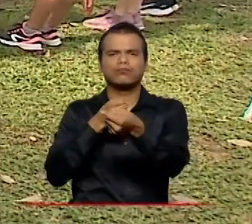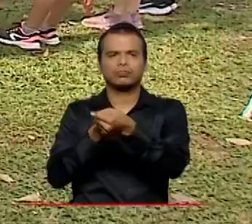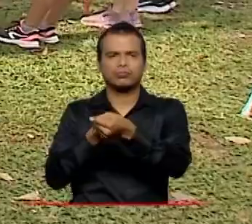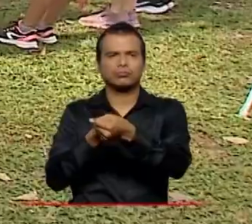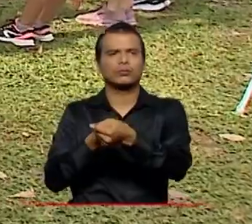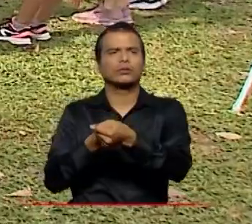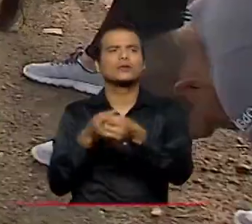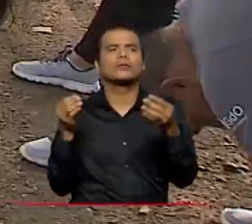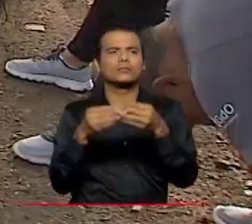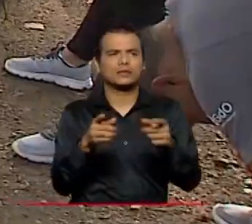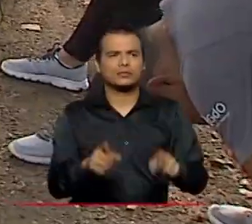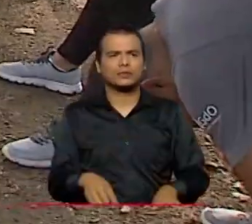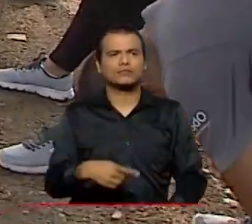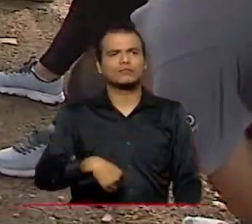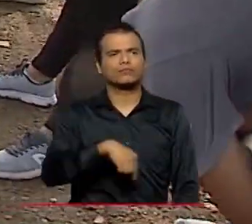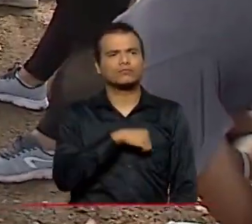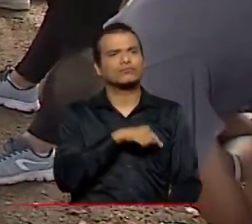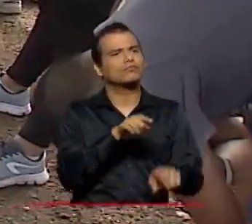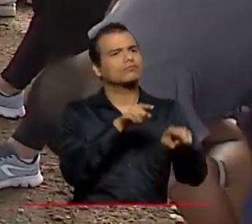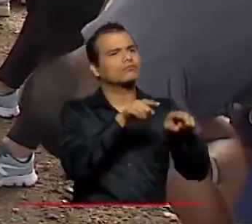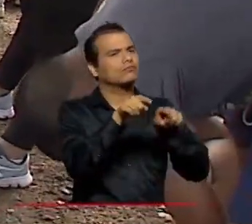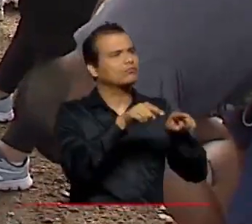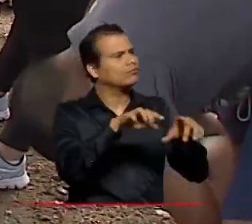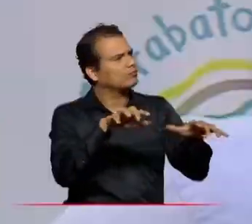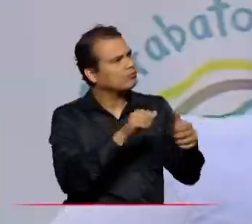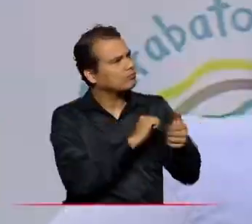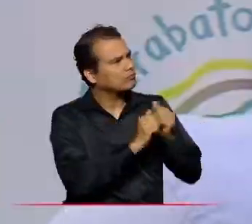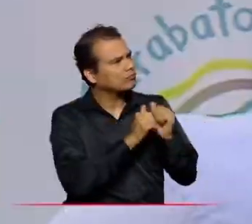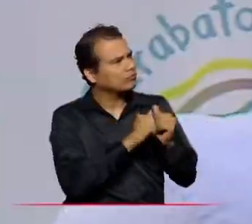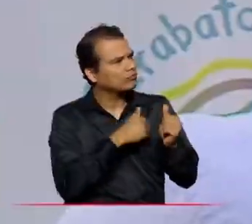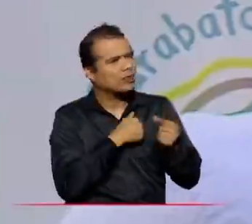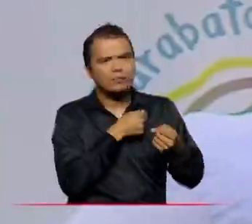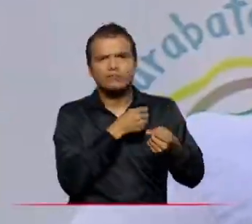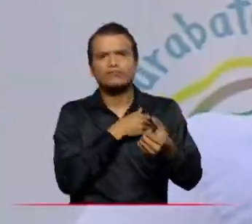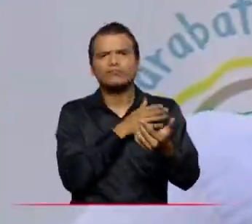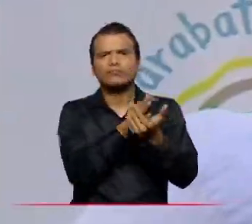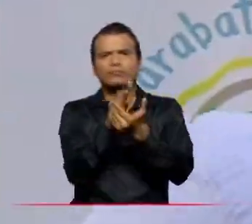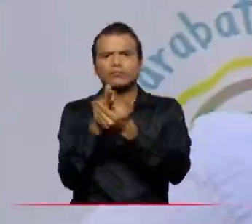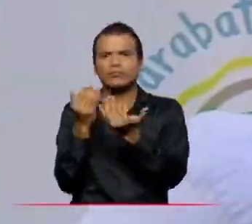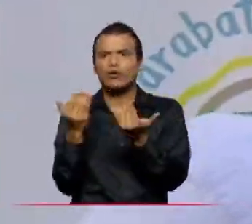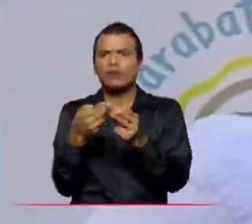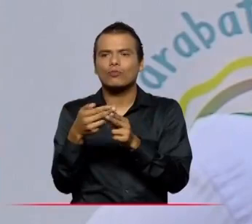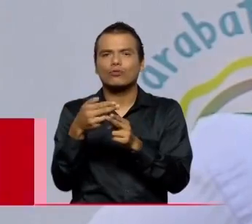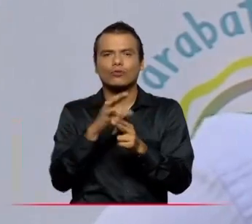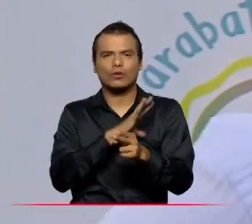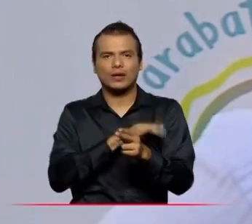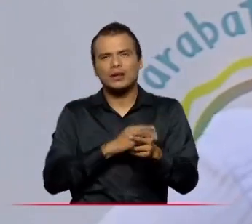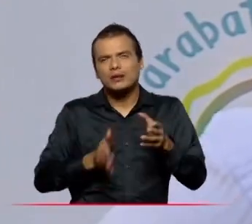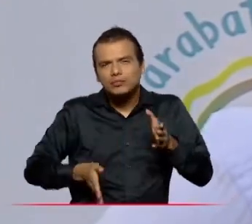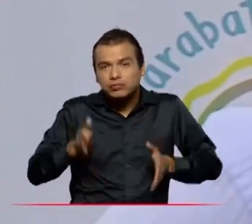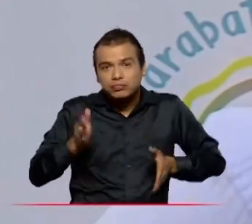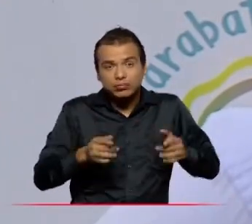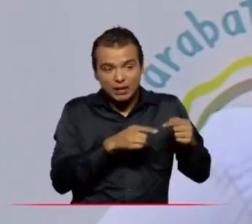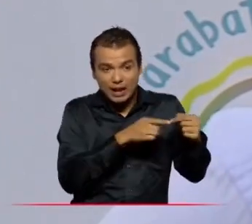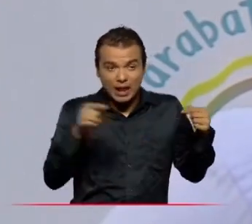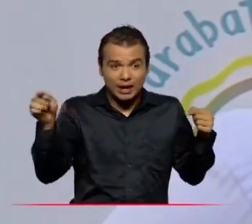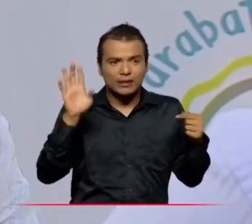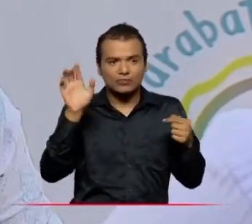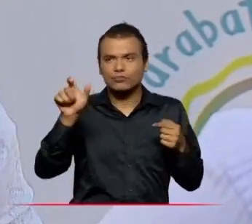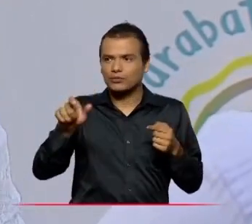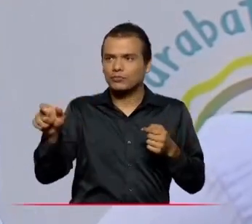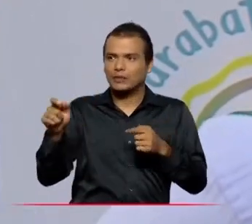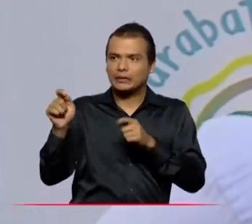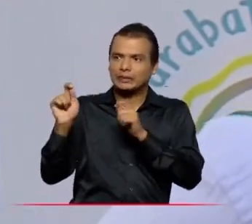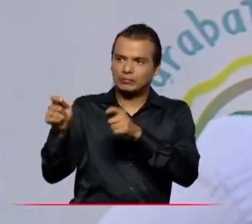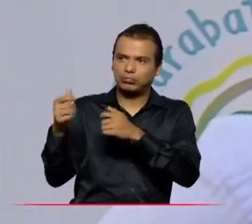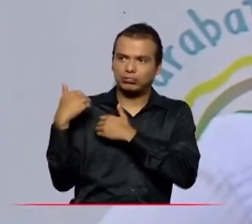adicionalmente participamos en todos los eventos deportivos que más podamos dentro de Cali. Por ejemplo, ahorita en la media maratón de Cali vamos a tener varios embajadores portando precisamente esta capa,